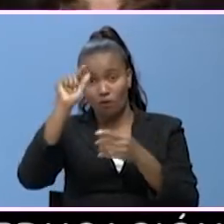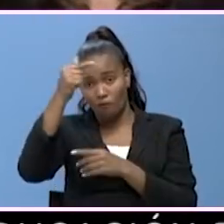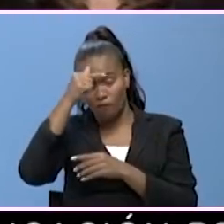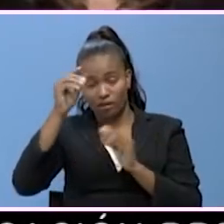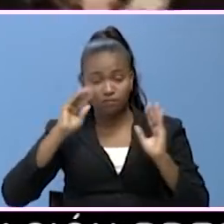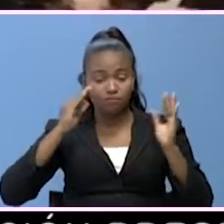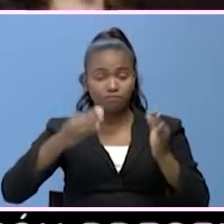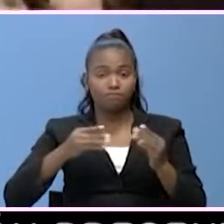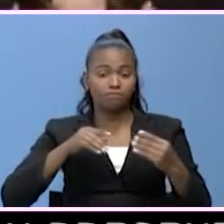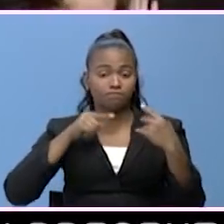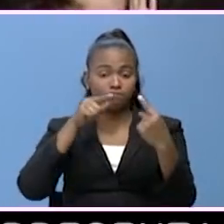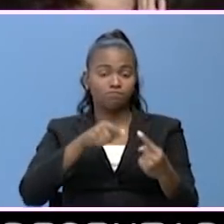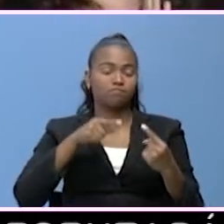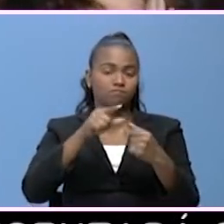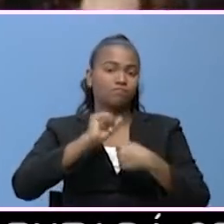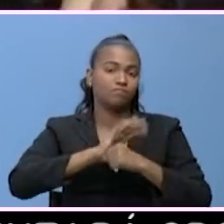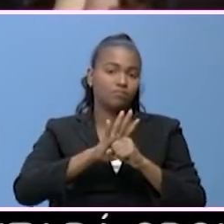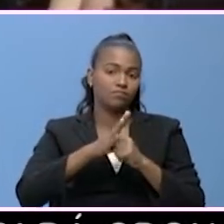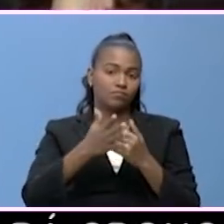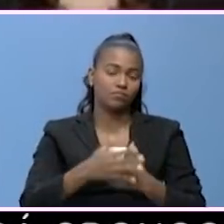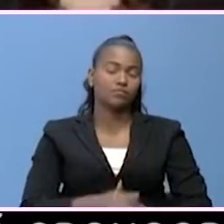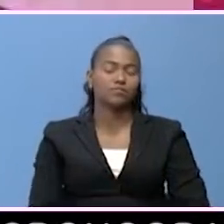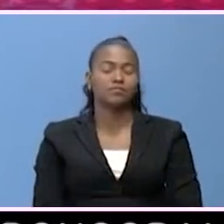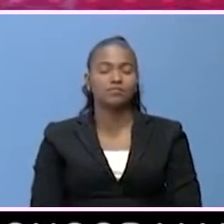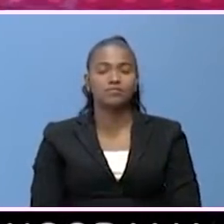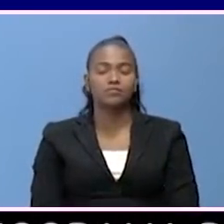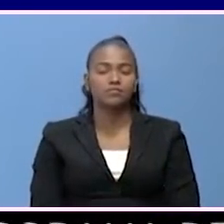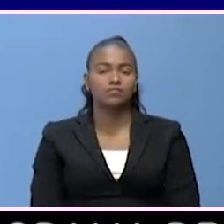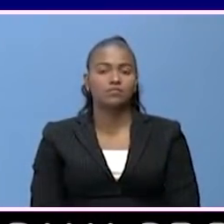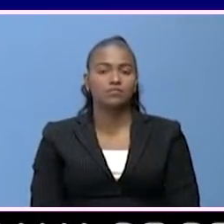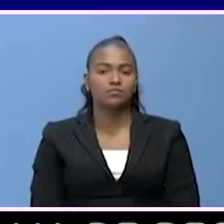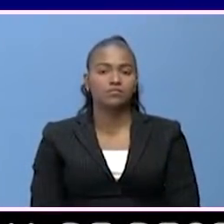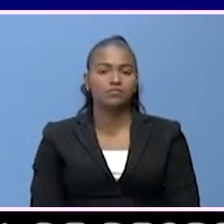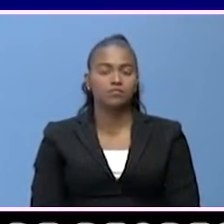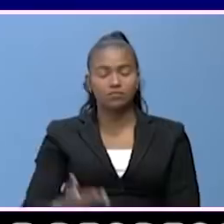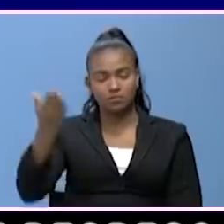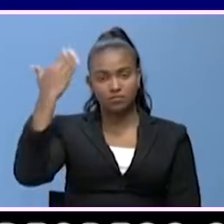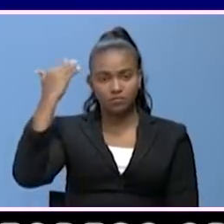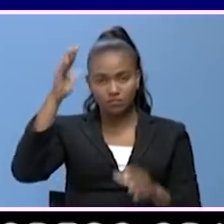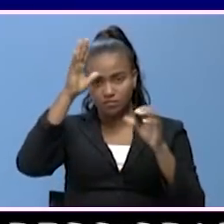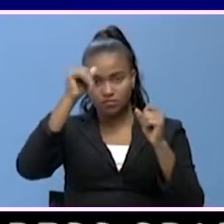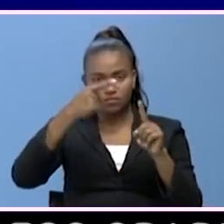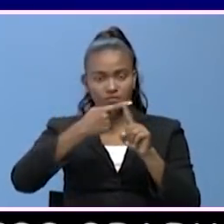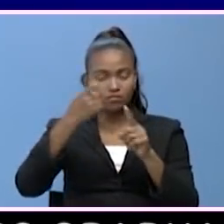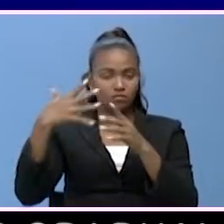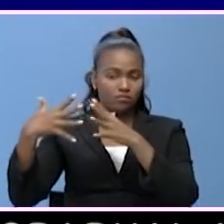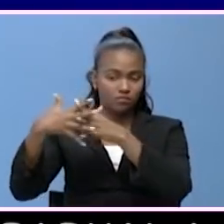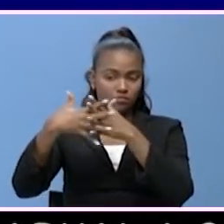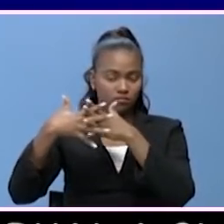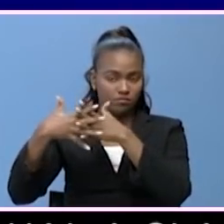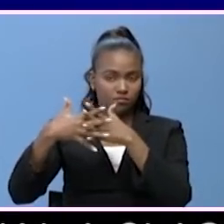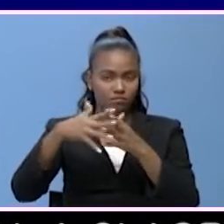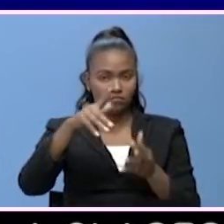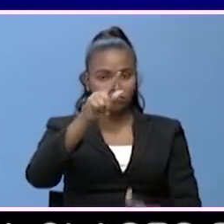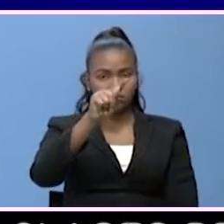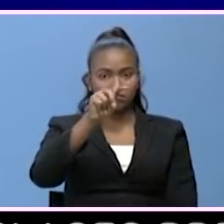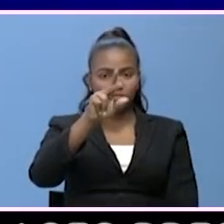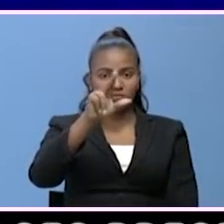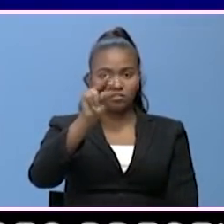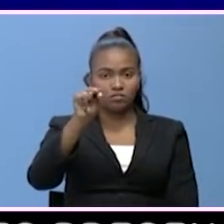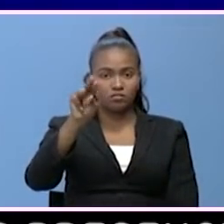al combate de la pandemia del coronavirus. El expresidente de los Estados Unidos, Donald